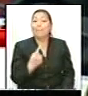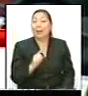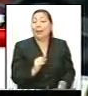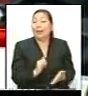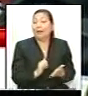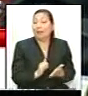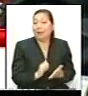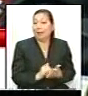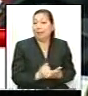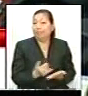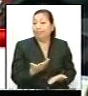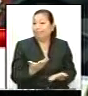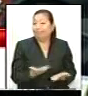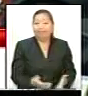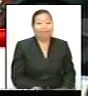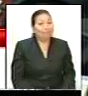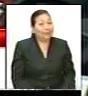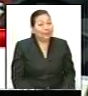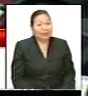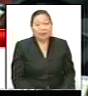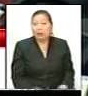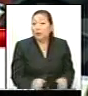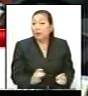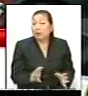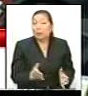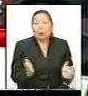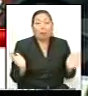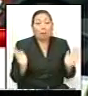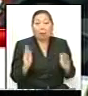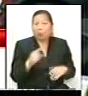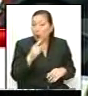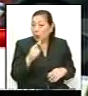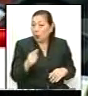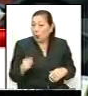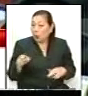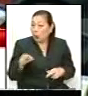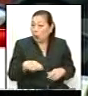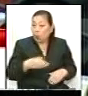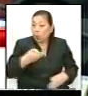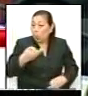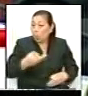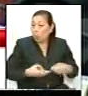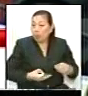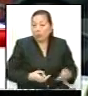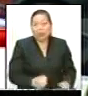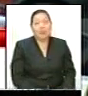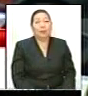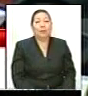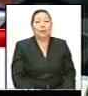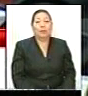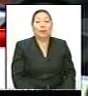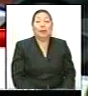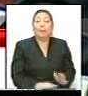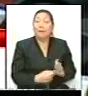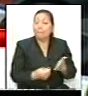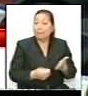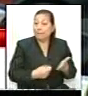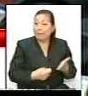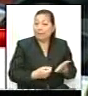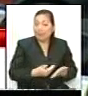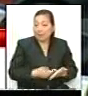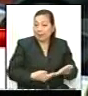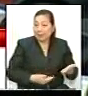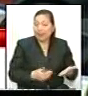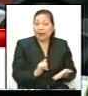evitar una eventual nulidad a través de un proceso judicial y o la prescripción de las